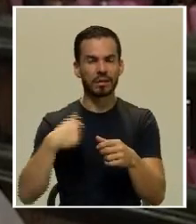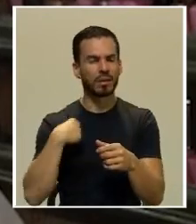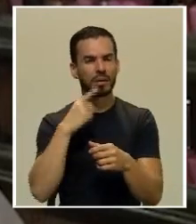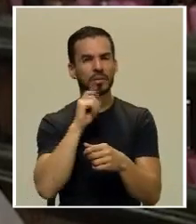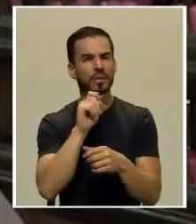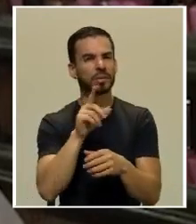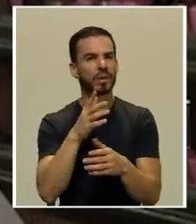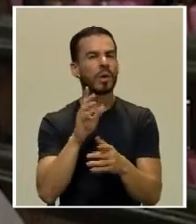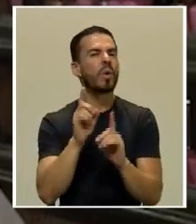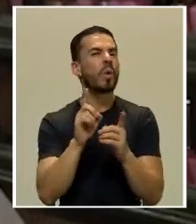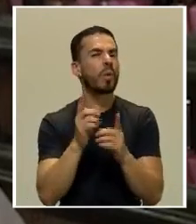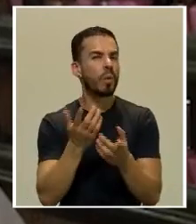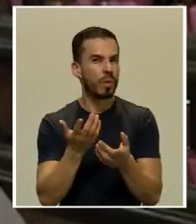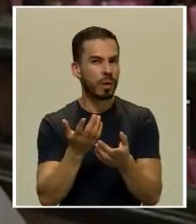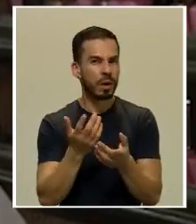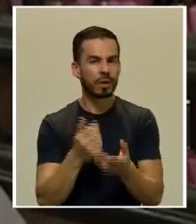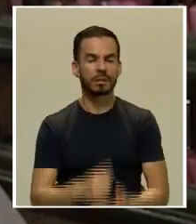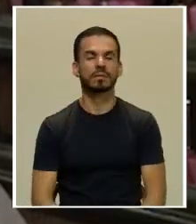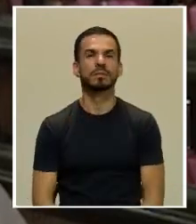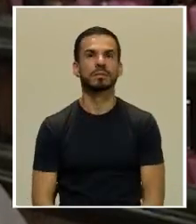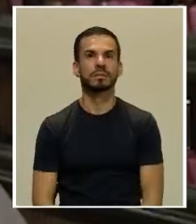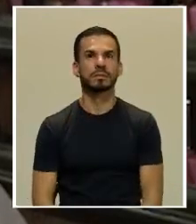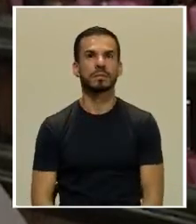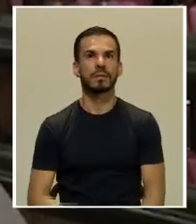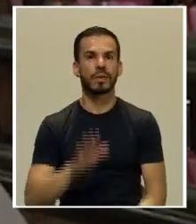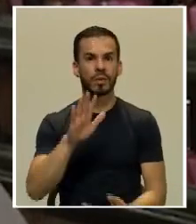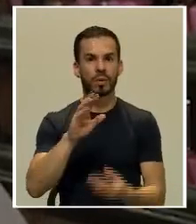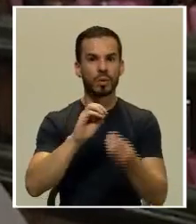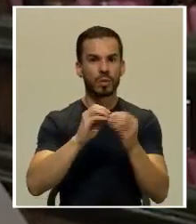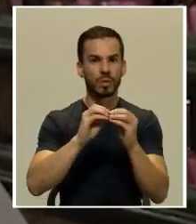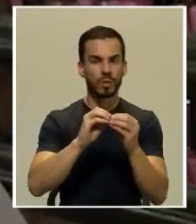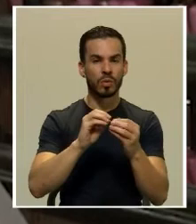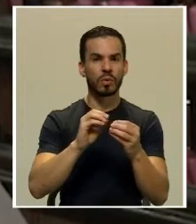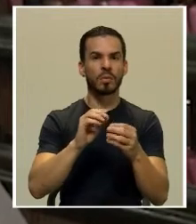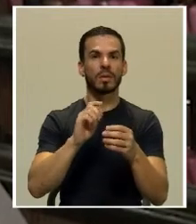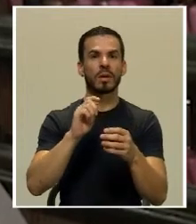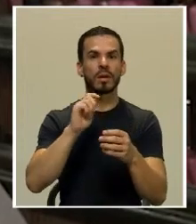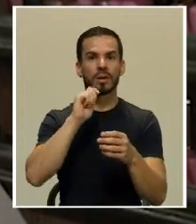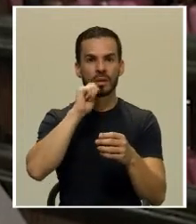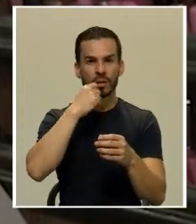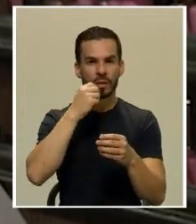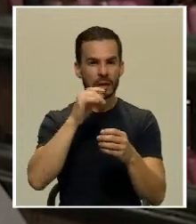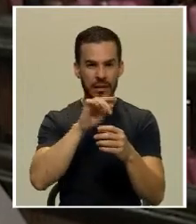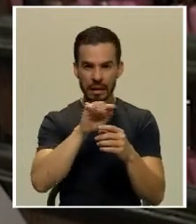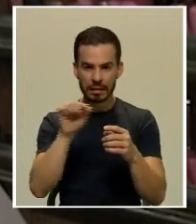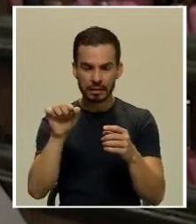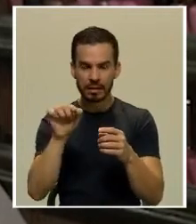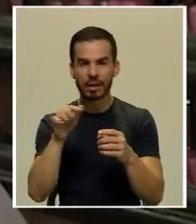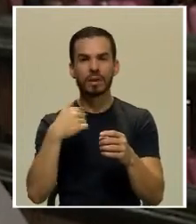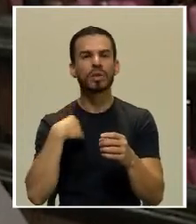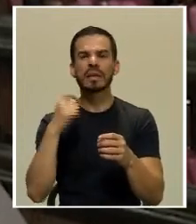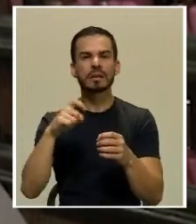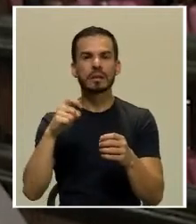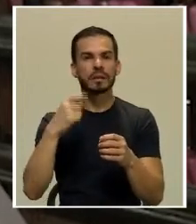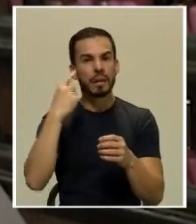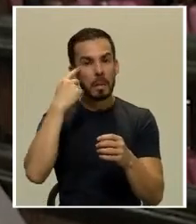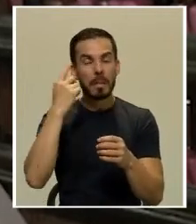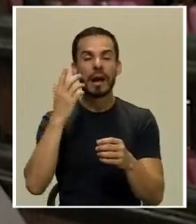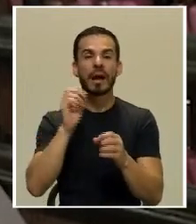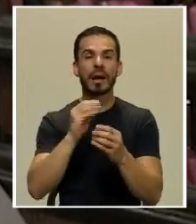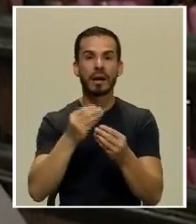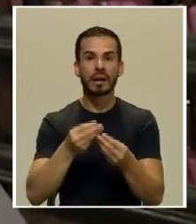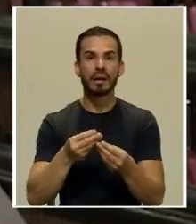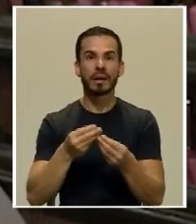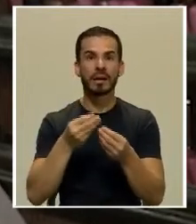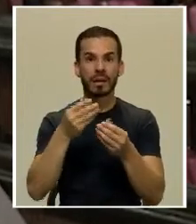les pregunté, ¿cómo cuáles? Y bueno, me dijeron, su número de cuenta es tal, nada más lo que necesitamos para